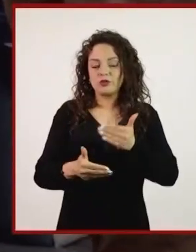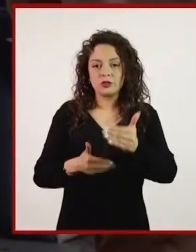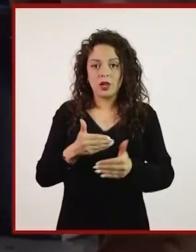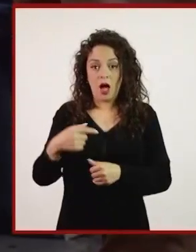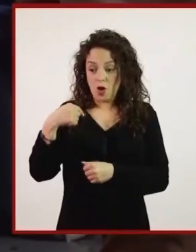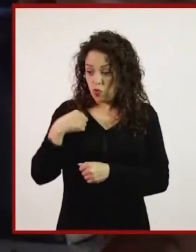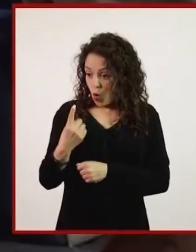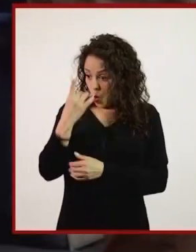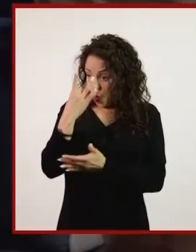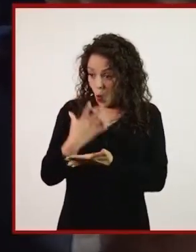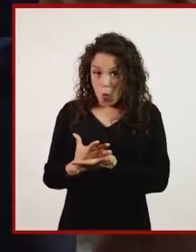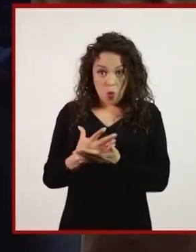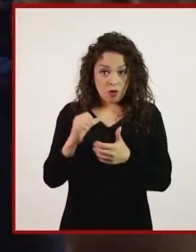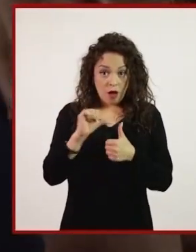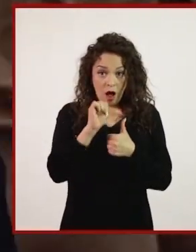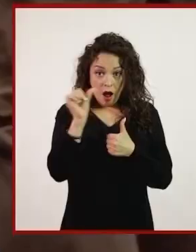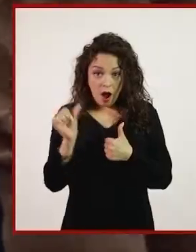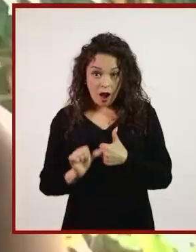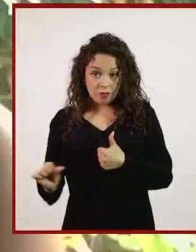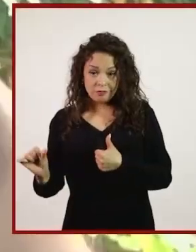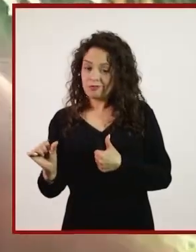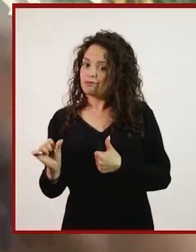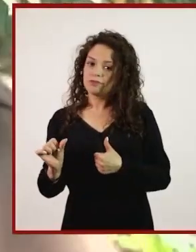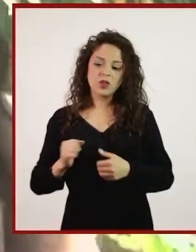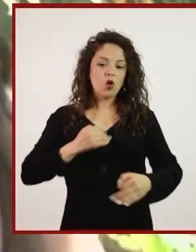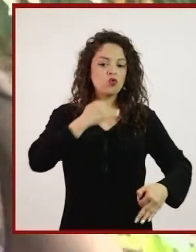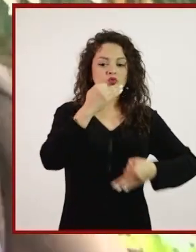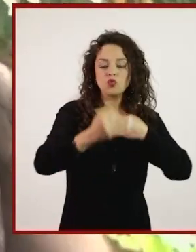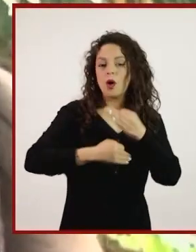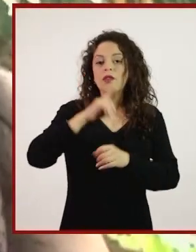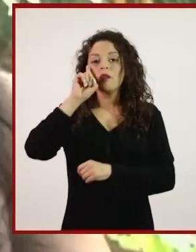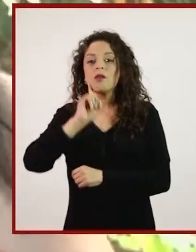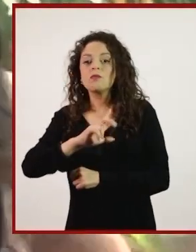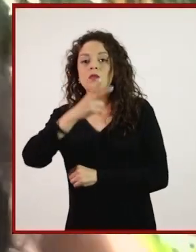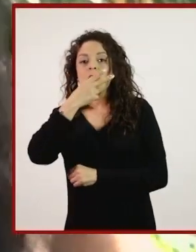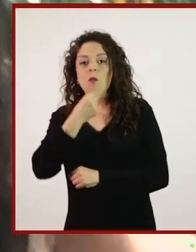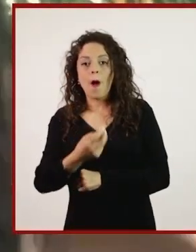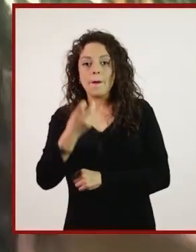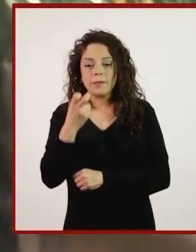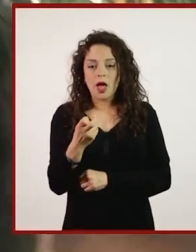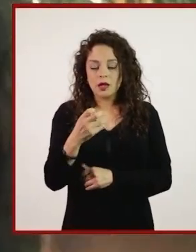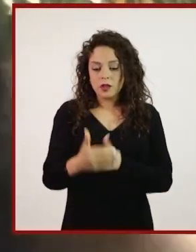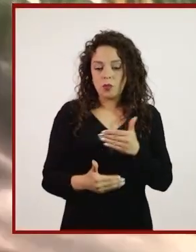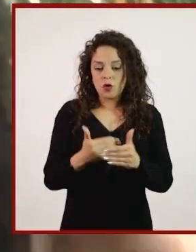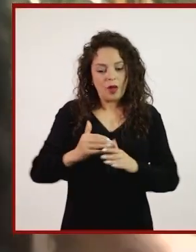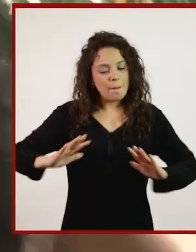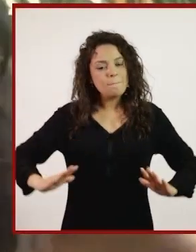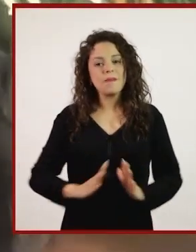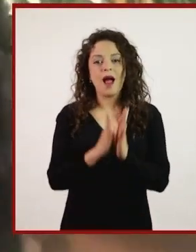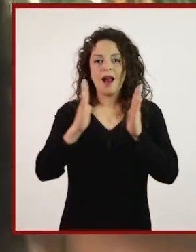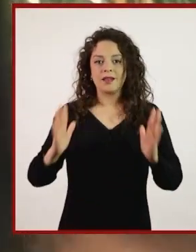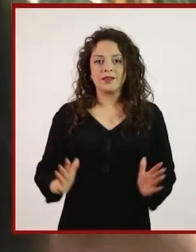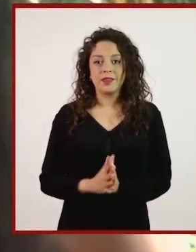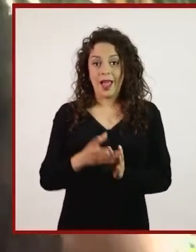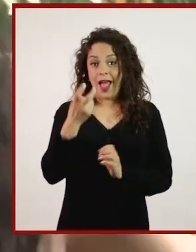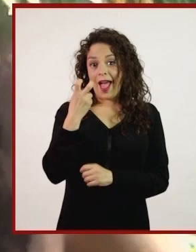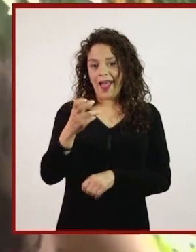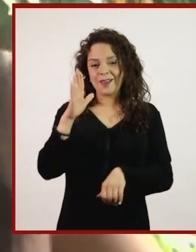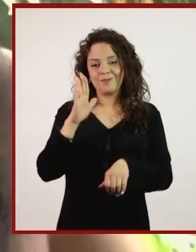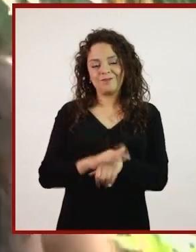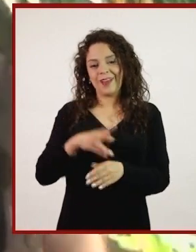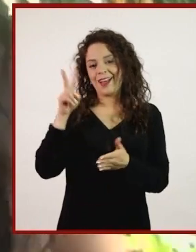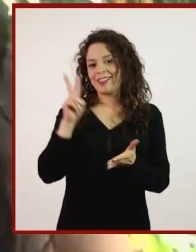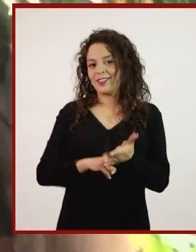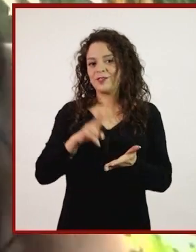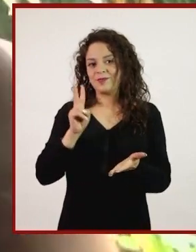tejido, más se va enriqueciendo el proceso, ¿no? No soy yo como artista, sino somos todas, todos, todes participando